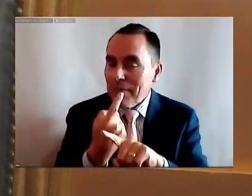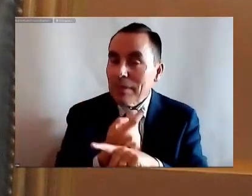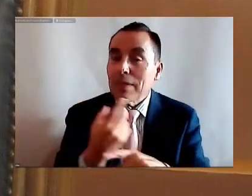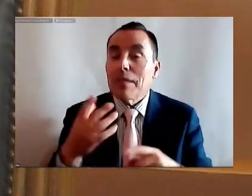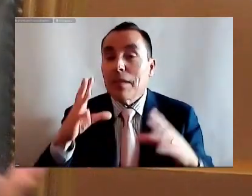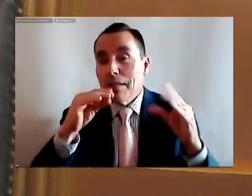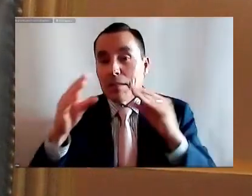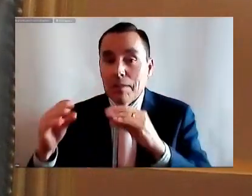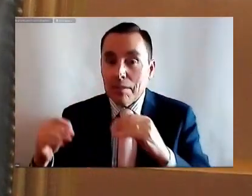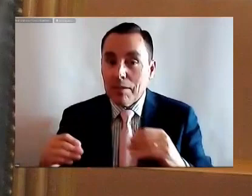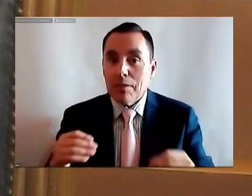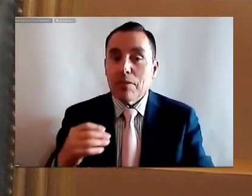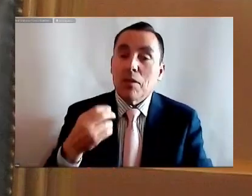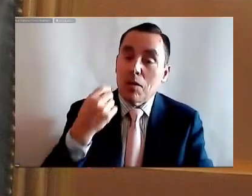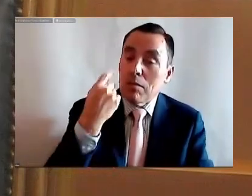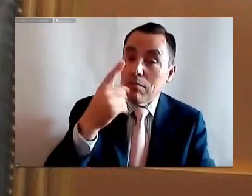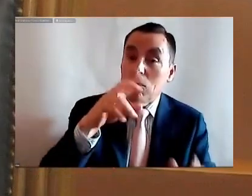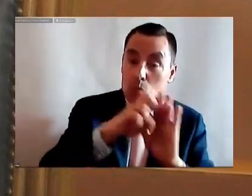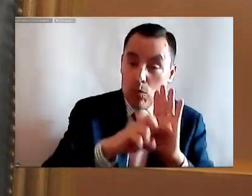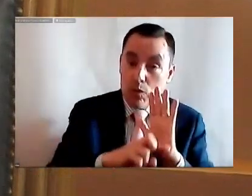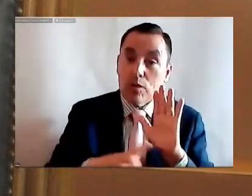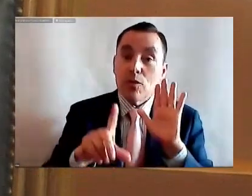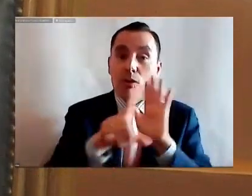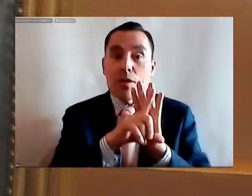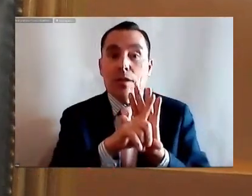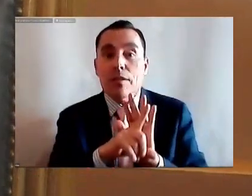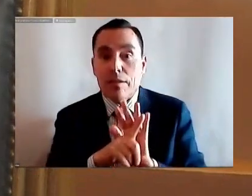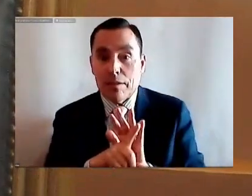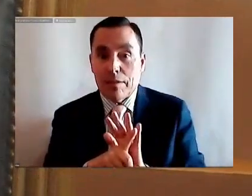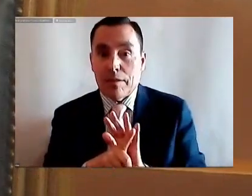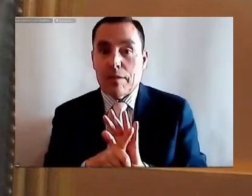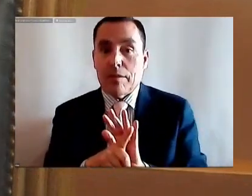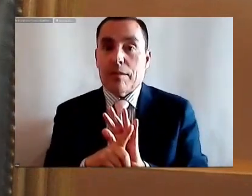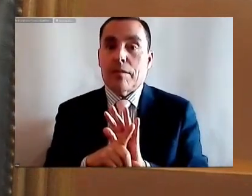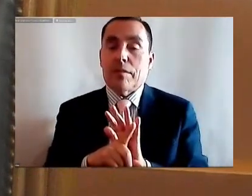de permiso en los proyectos de ley, quiero decir. O sea,